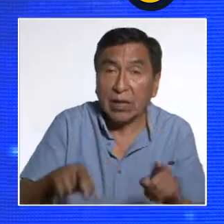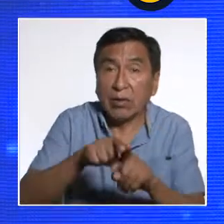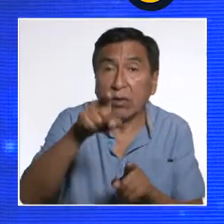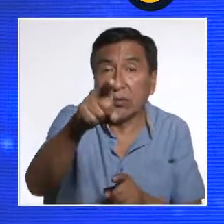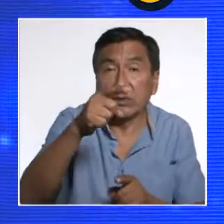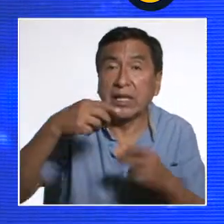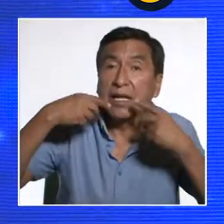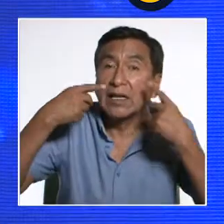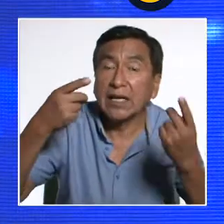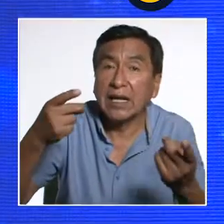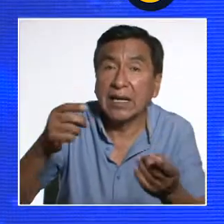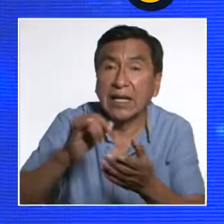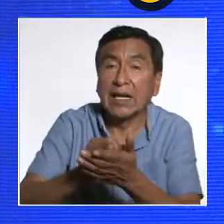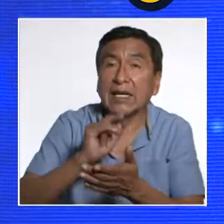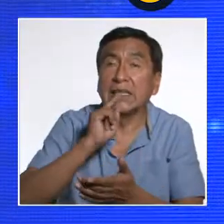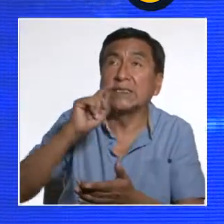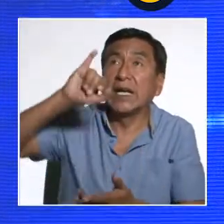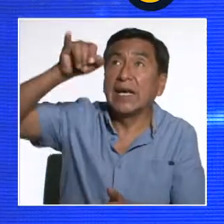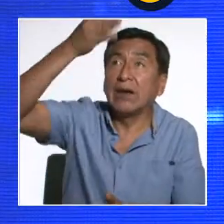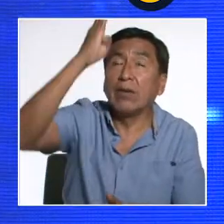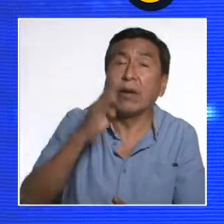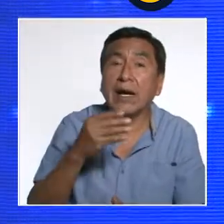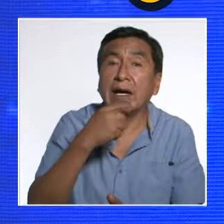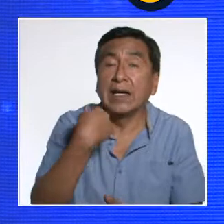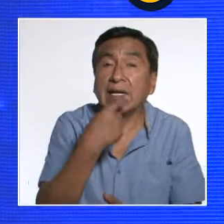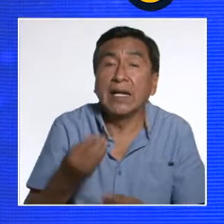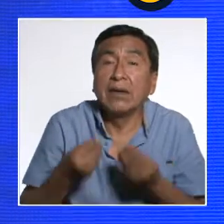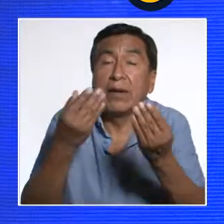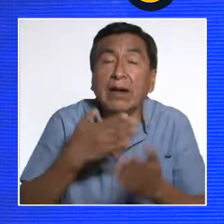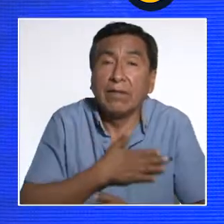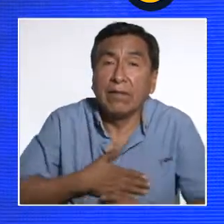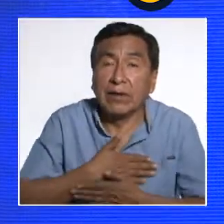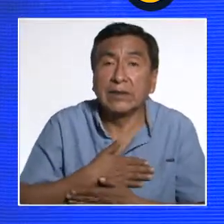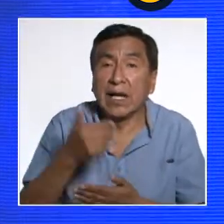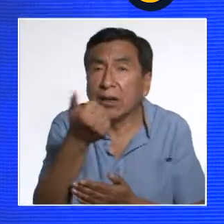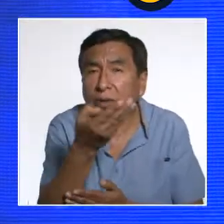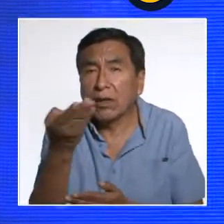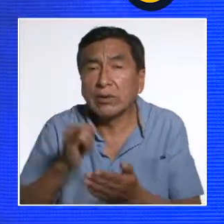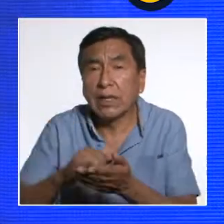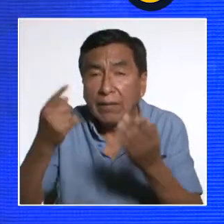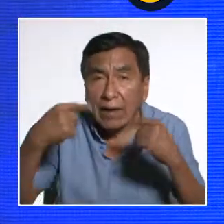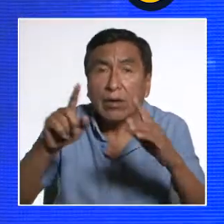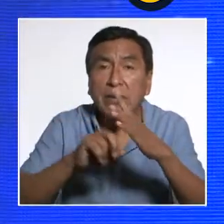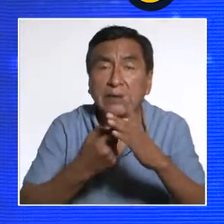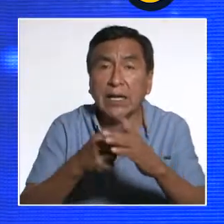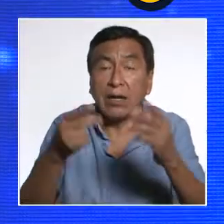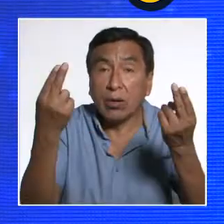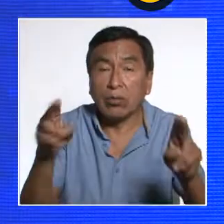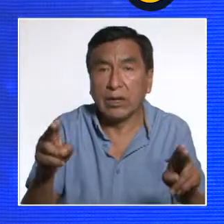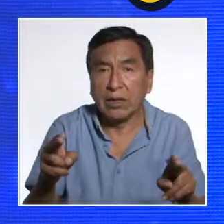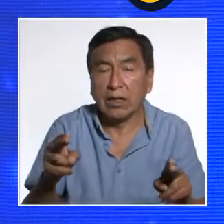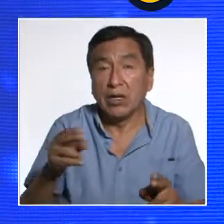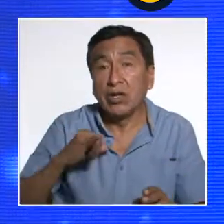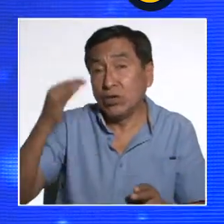es Jehová quien lo va a favorecer, algo va a empezar a suceder, algo va a comenzar a suceder. Y